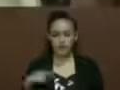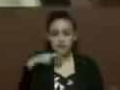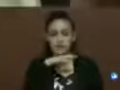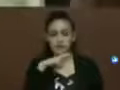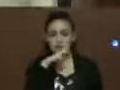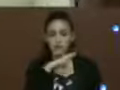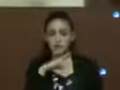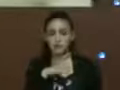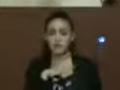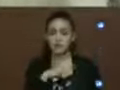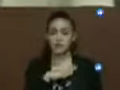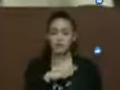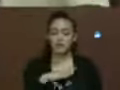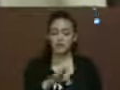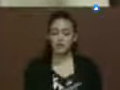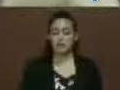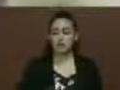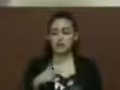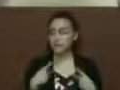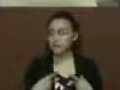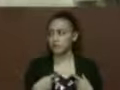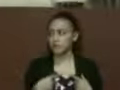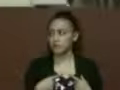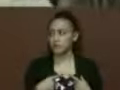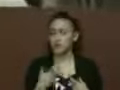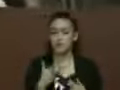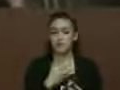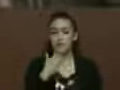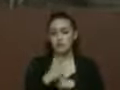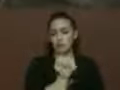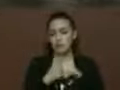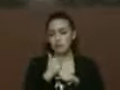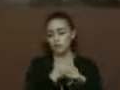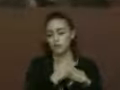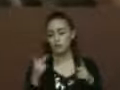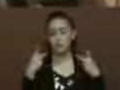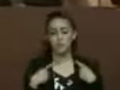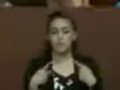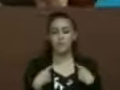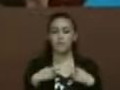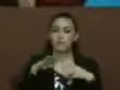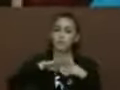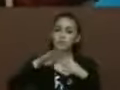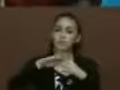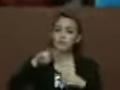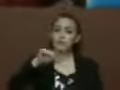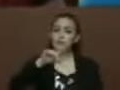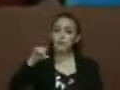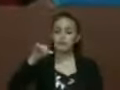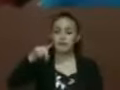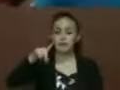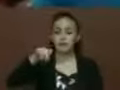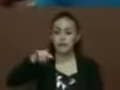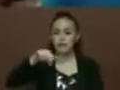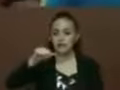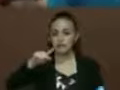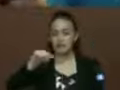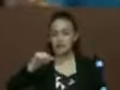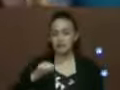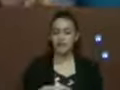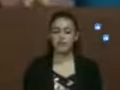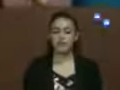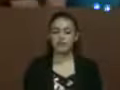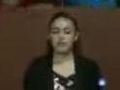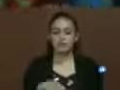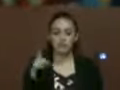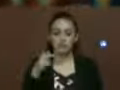tiene alguna localidad como Los Llanos y otros que tienen muchos migrantes en el Valle de Napa, que incluso se han vuelto